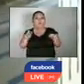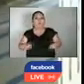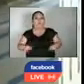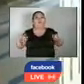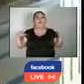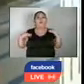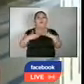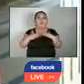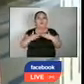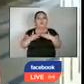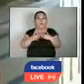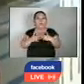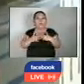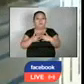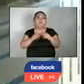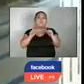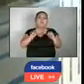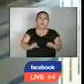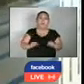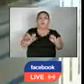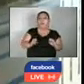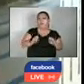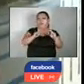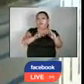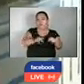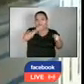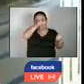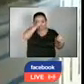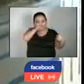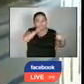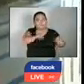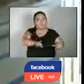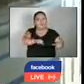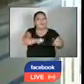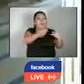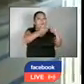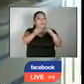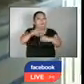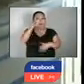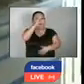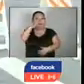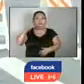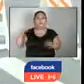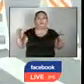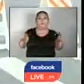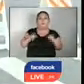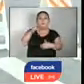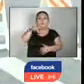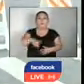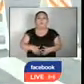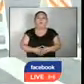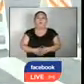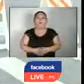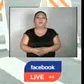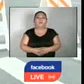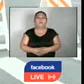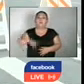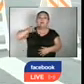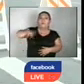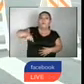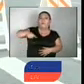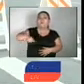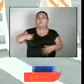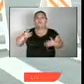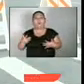nosotros en esta oportunidad generar alianzas con los distintos sectores que hay hoy en este encuentro. Se espera que para el día de